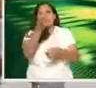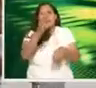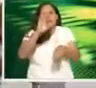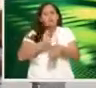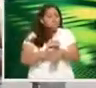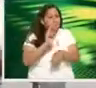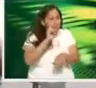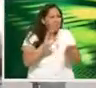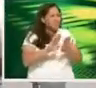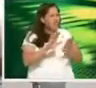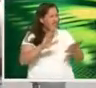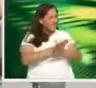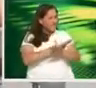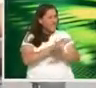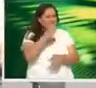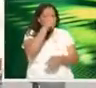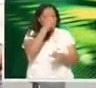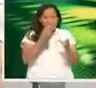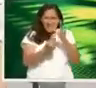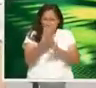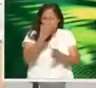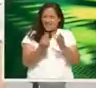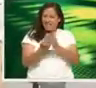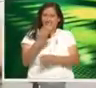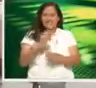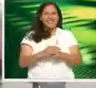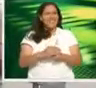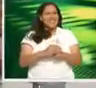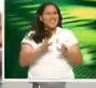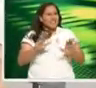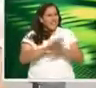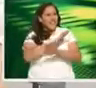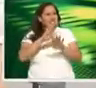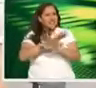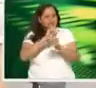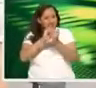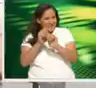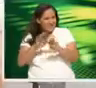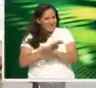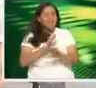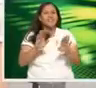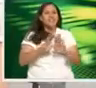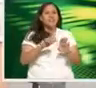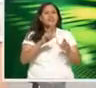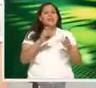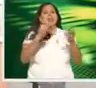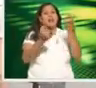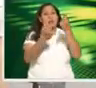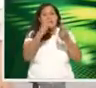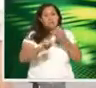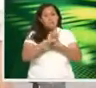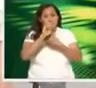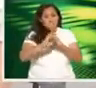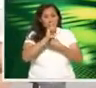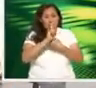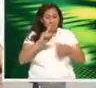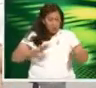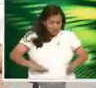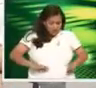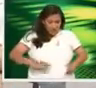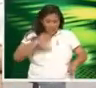vamos reconstruyendo, cómo nos vamos inventando. La creencia común es que las crisis de identidad se dan únicamente en la